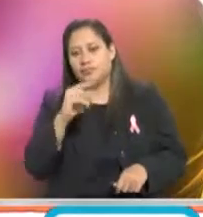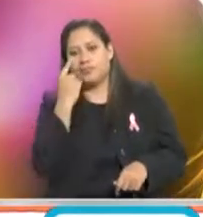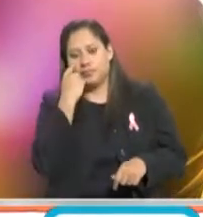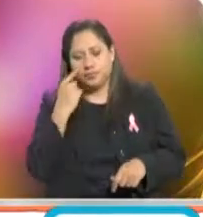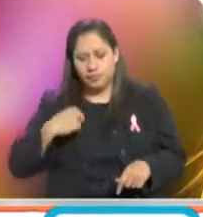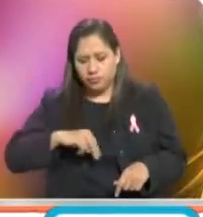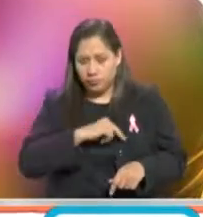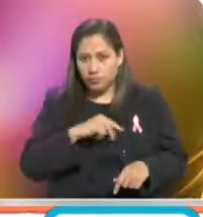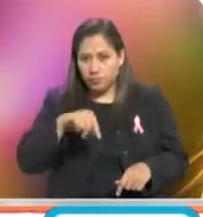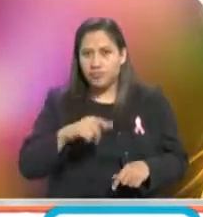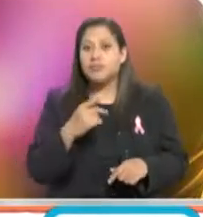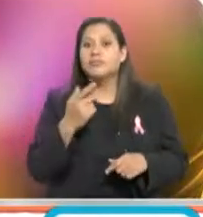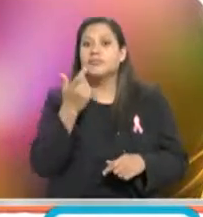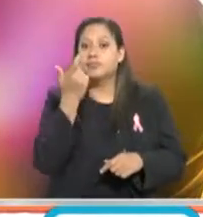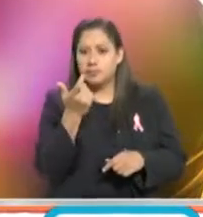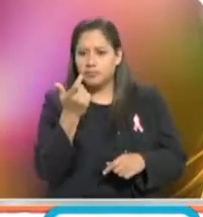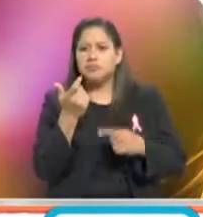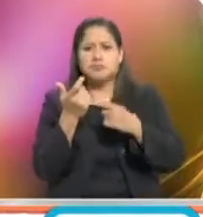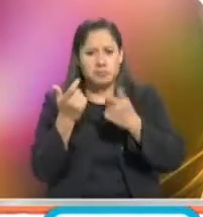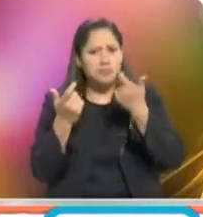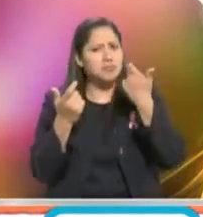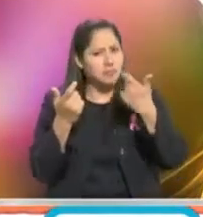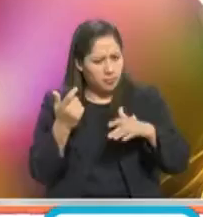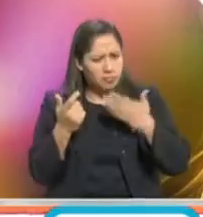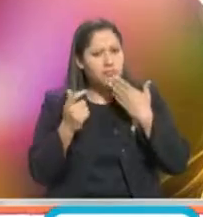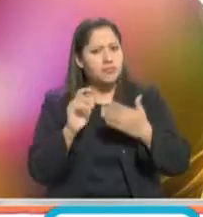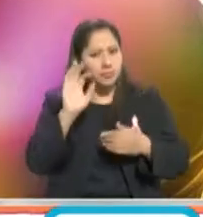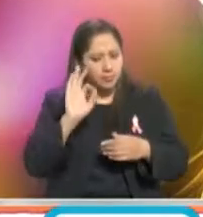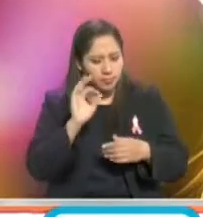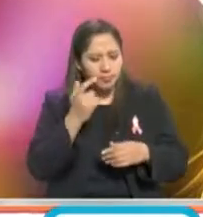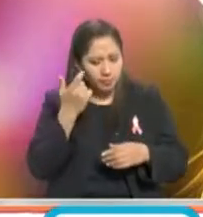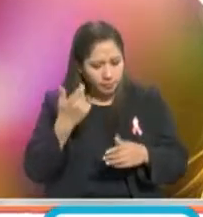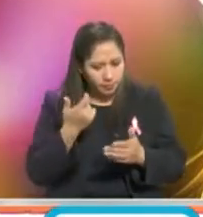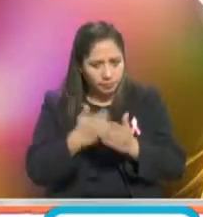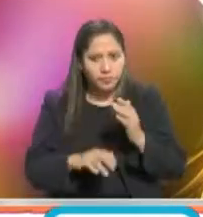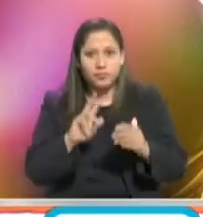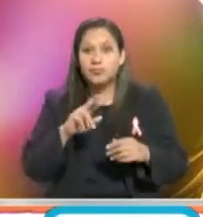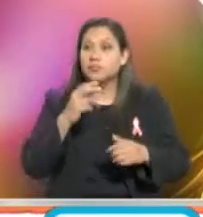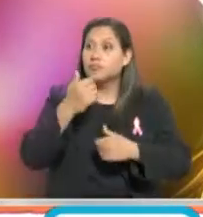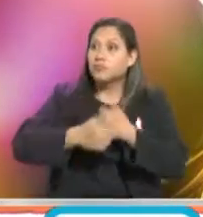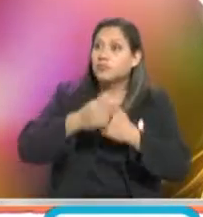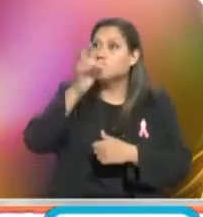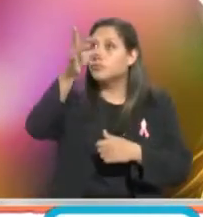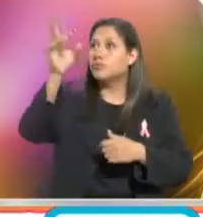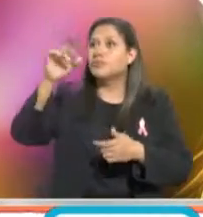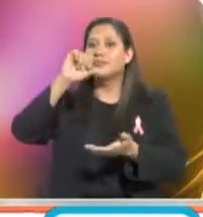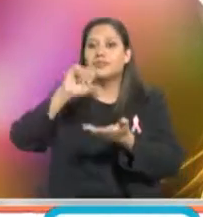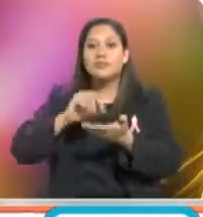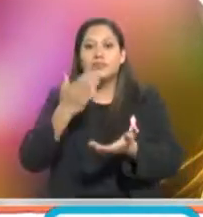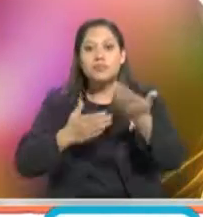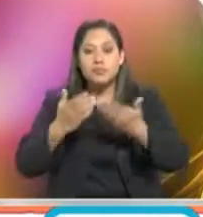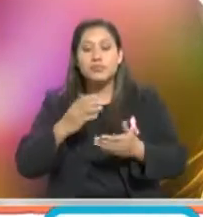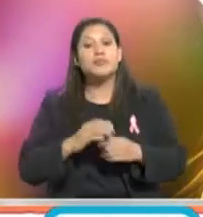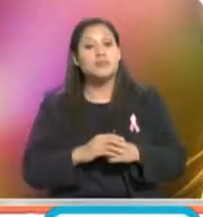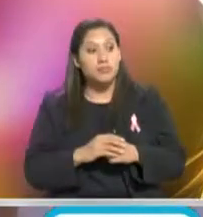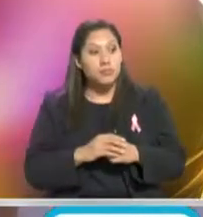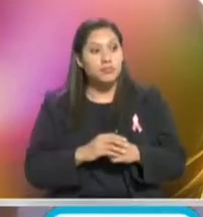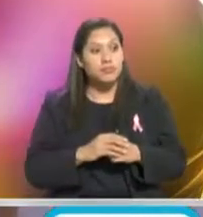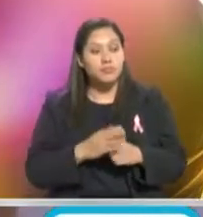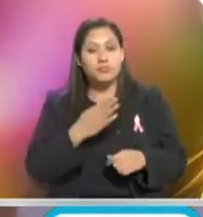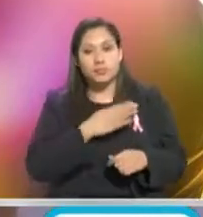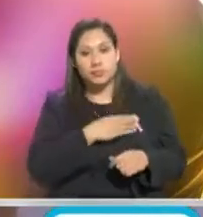lo que tenemos son los precios, tenemos muy buenos precios. Muy bien. Estamos realmente compitiendo con centros comerciales, con una muy